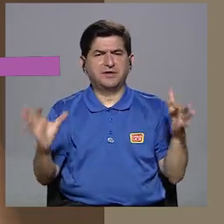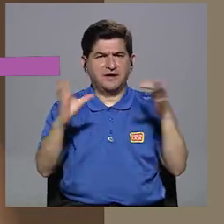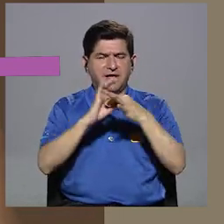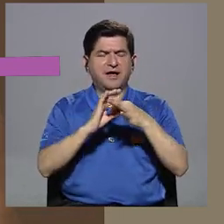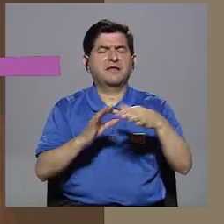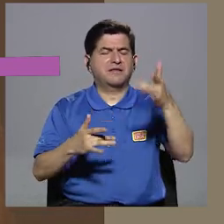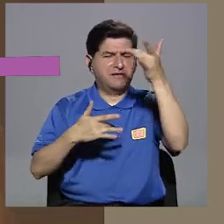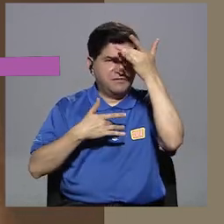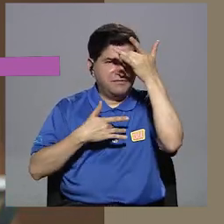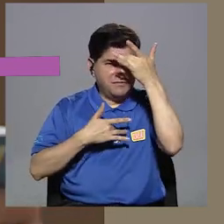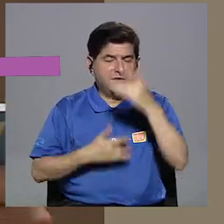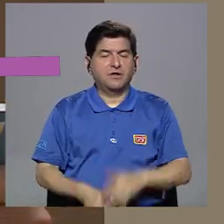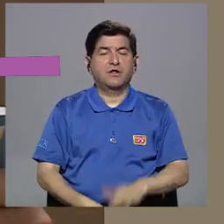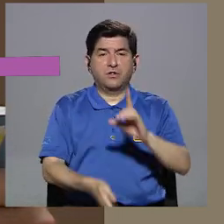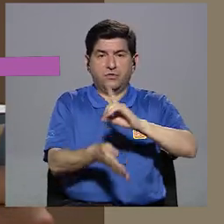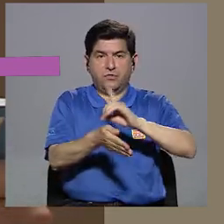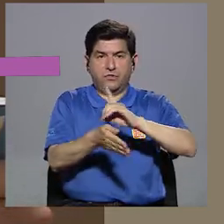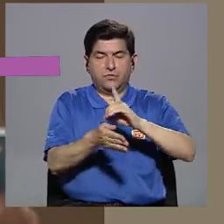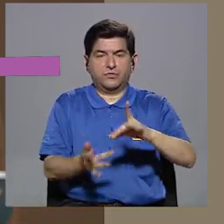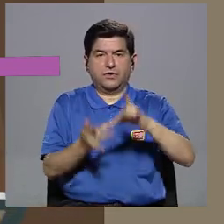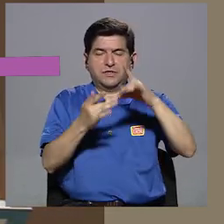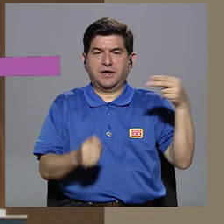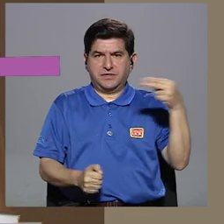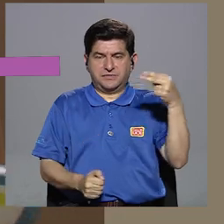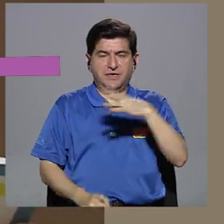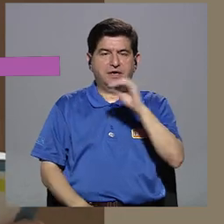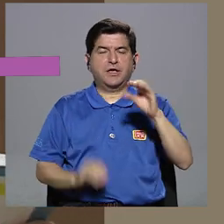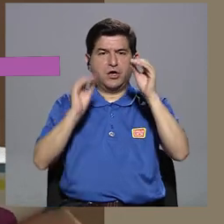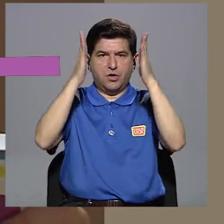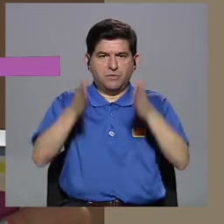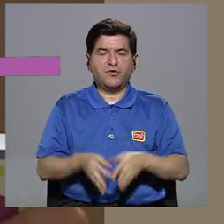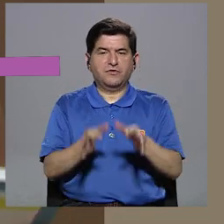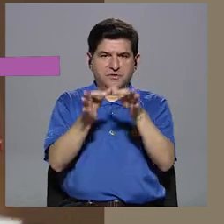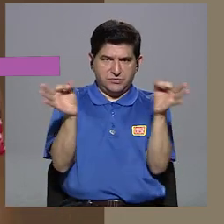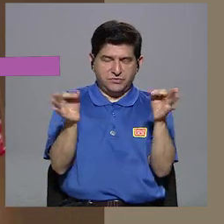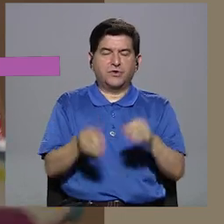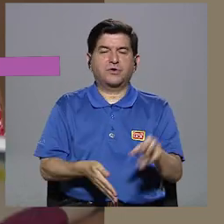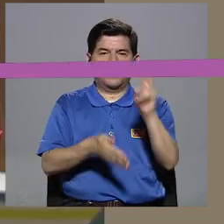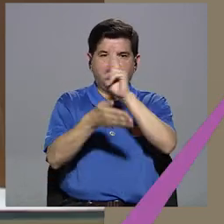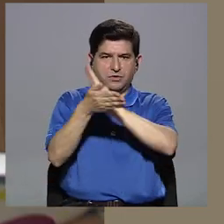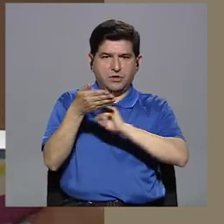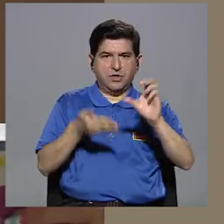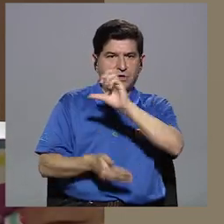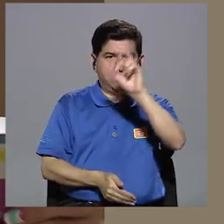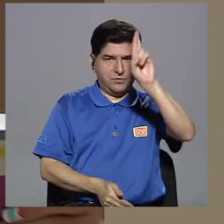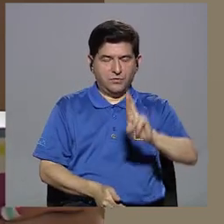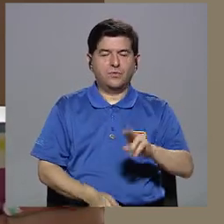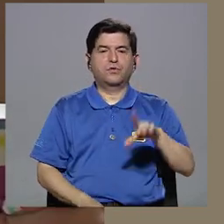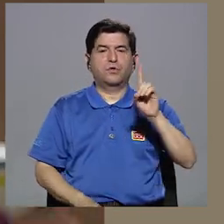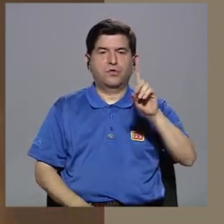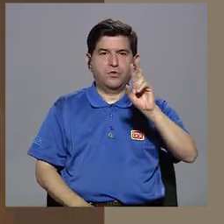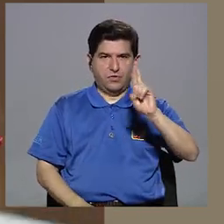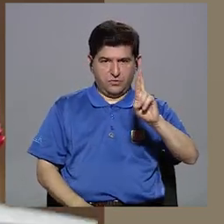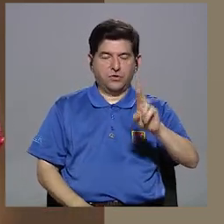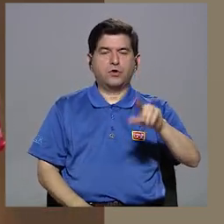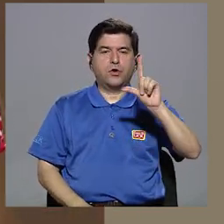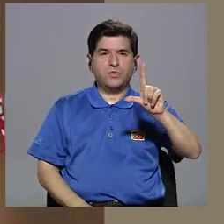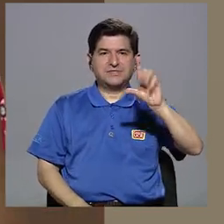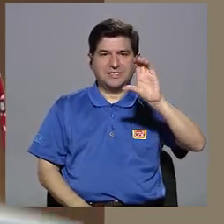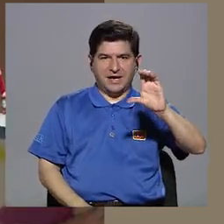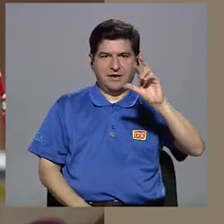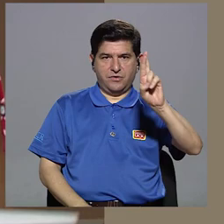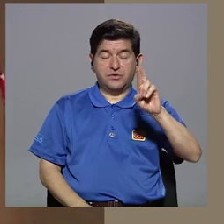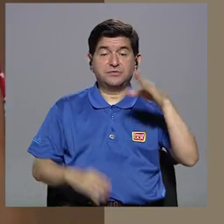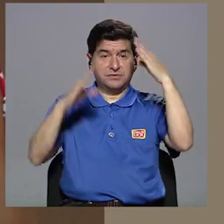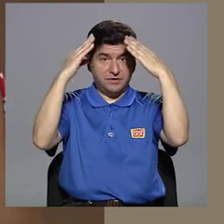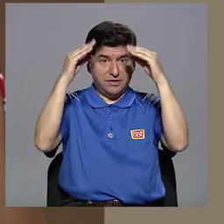acerca de esta enfermedad con el médico endocrinólogo y además profesor ad honoren de la universidad de costa rica el doctor luis carlos ramírez